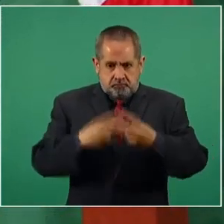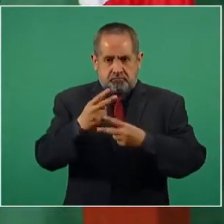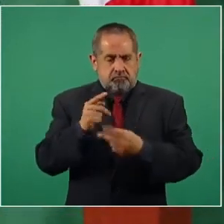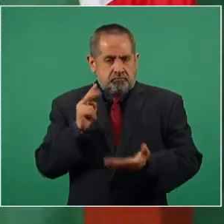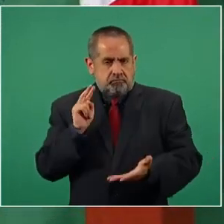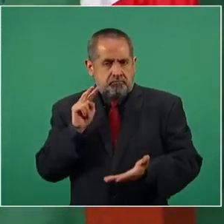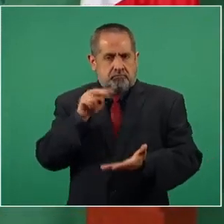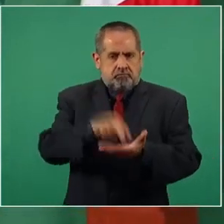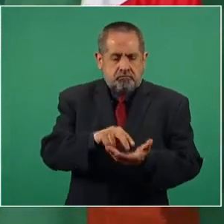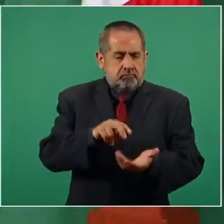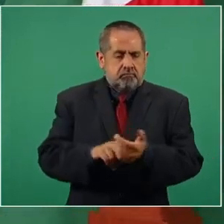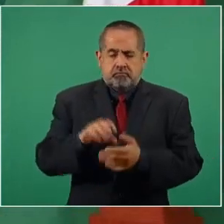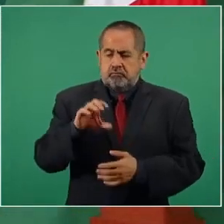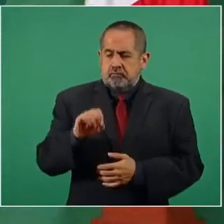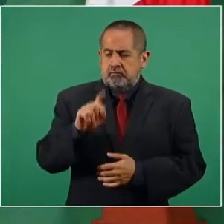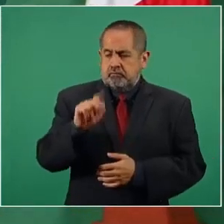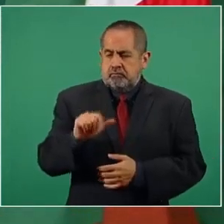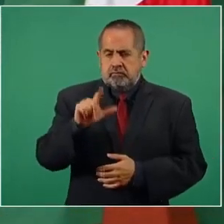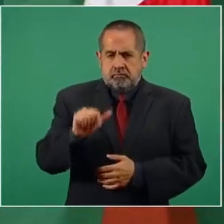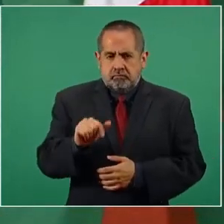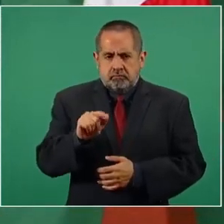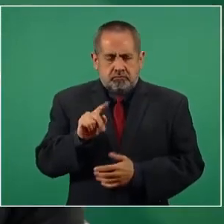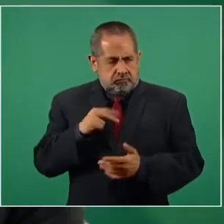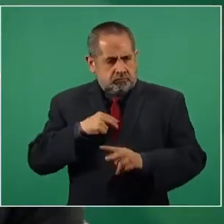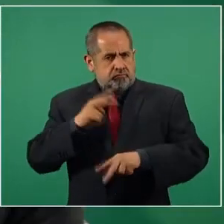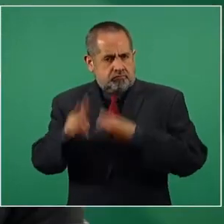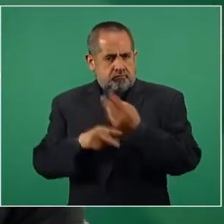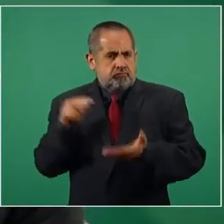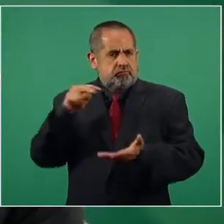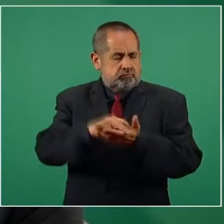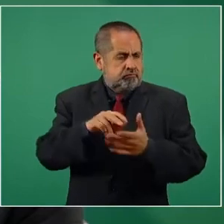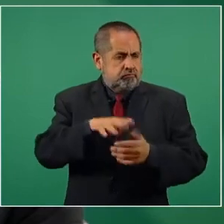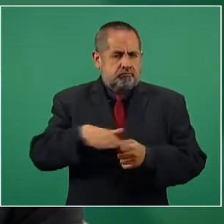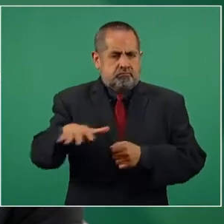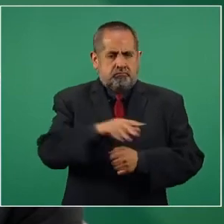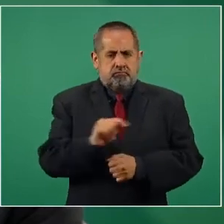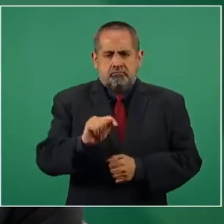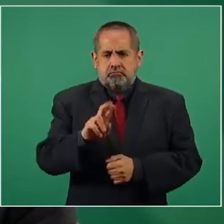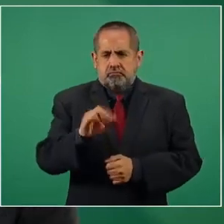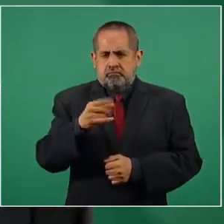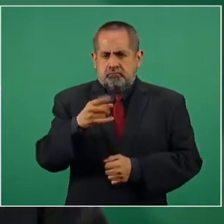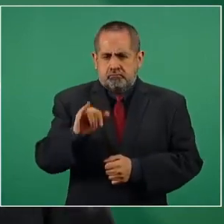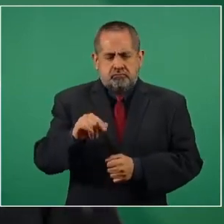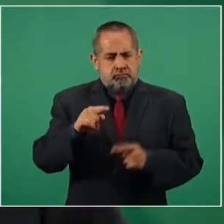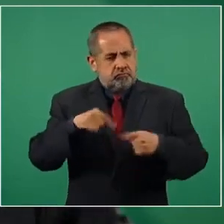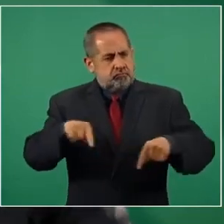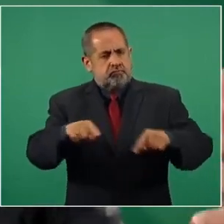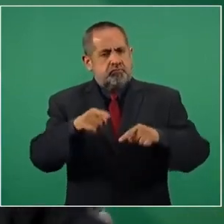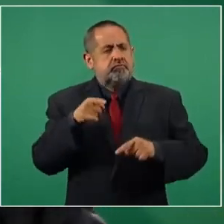a Copala, voy a la región triqui, de allá